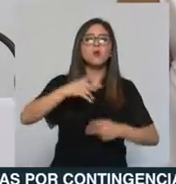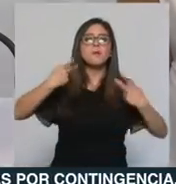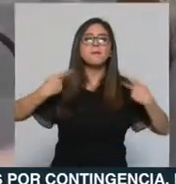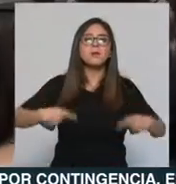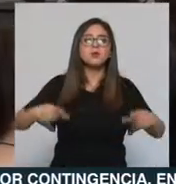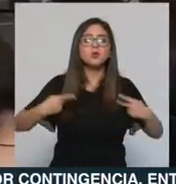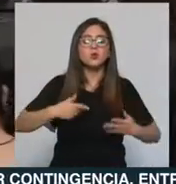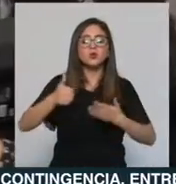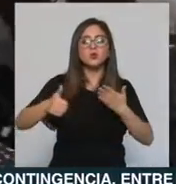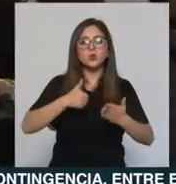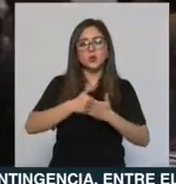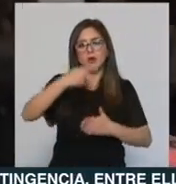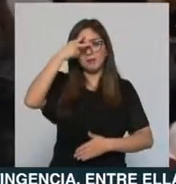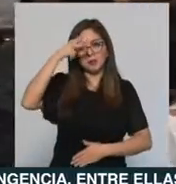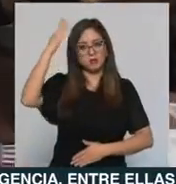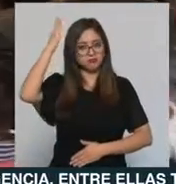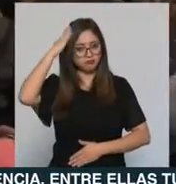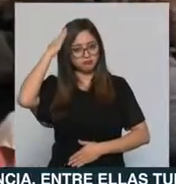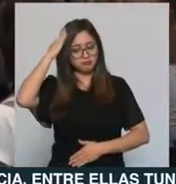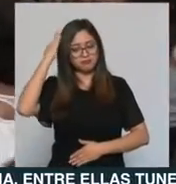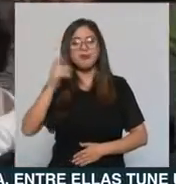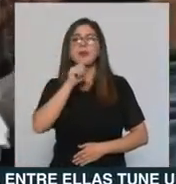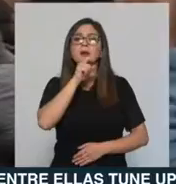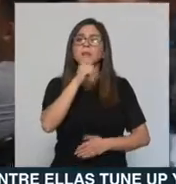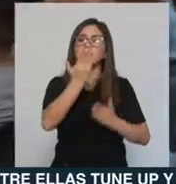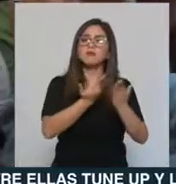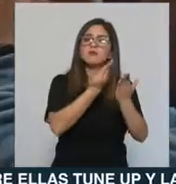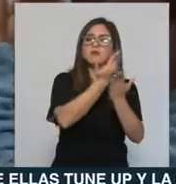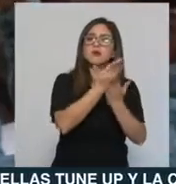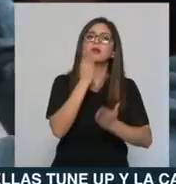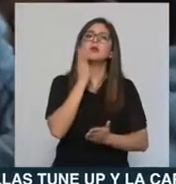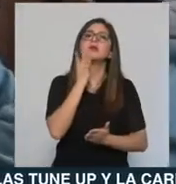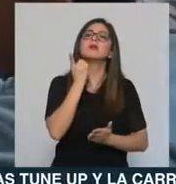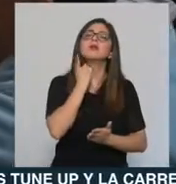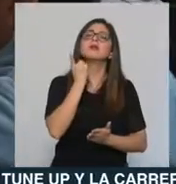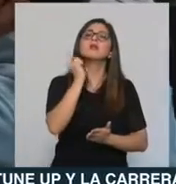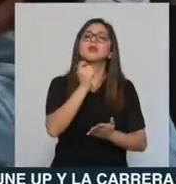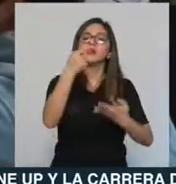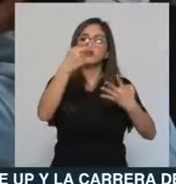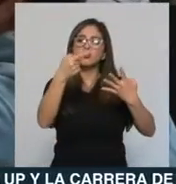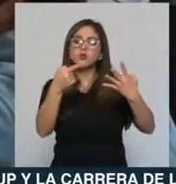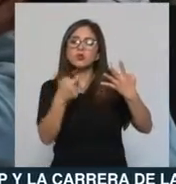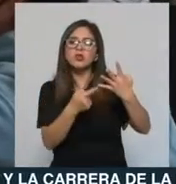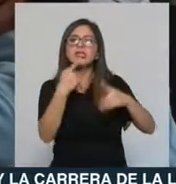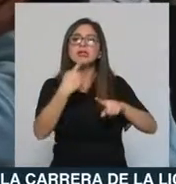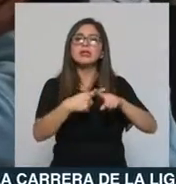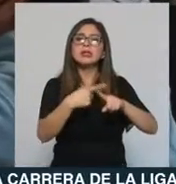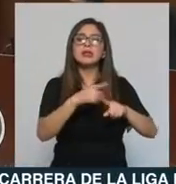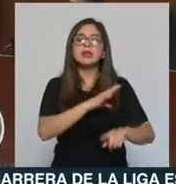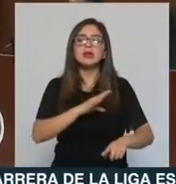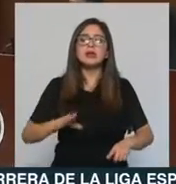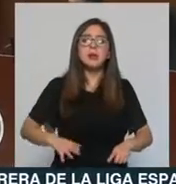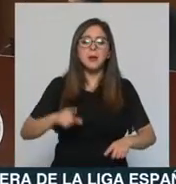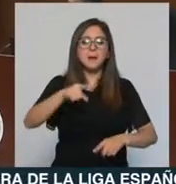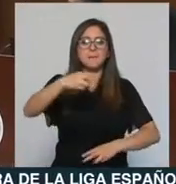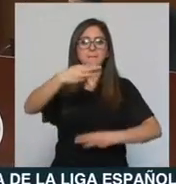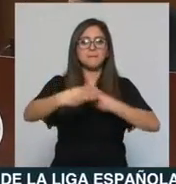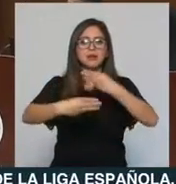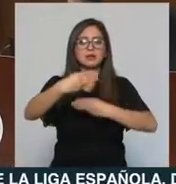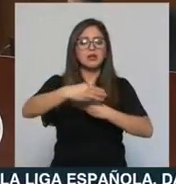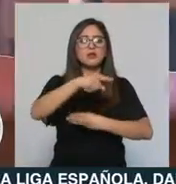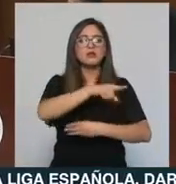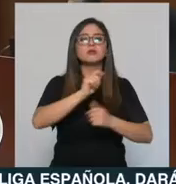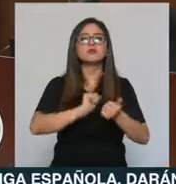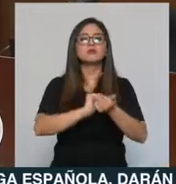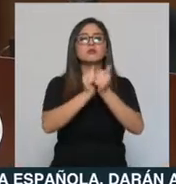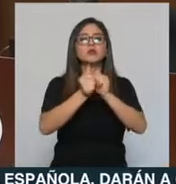México. También fueron enviadas al Congreso capitalino las ternas para candidatos a magistrados que representarán